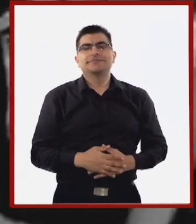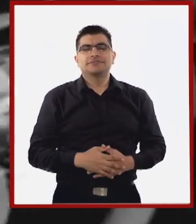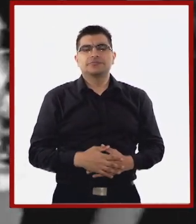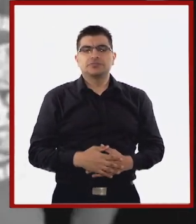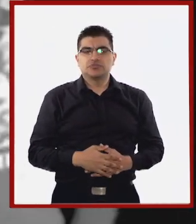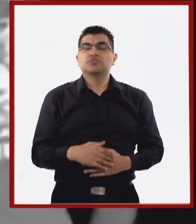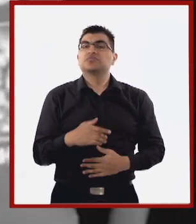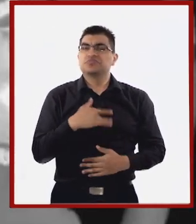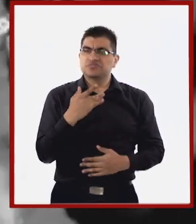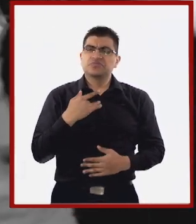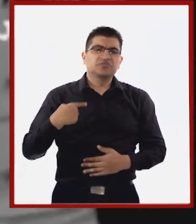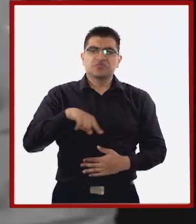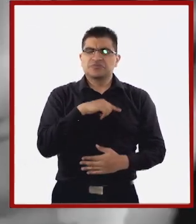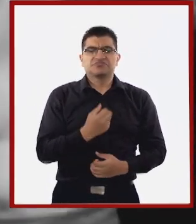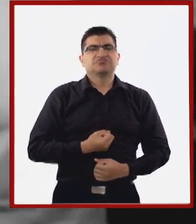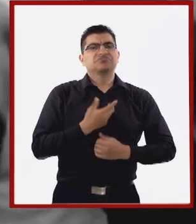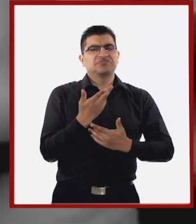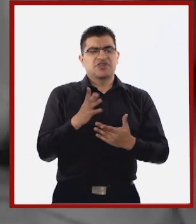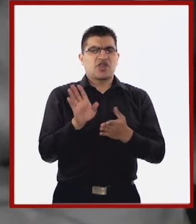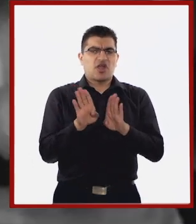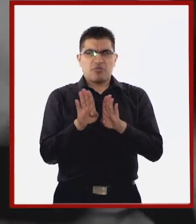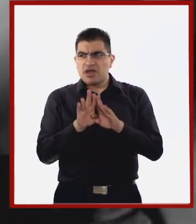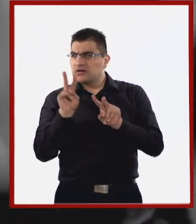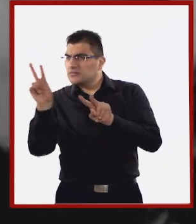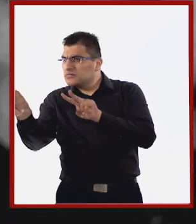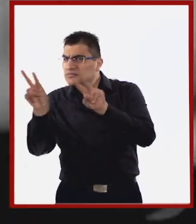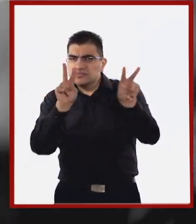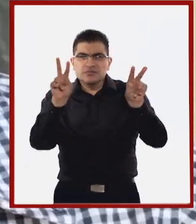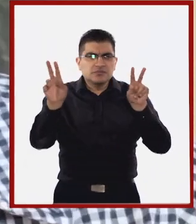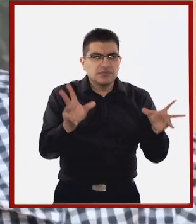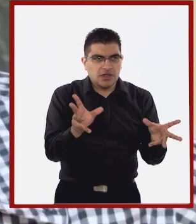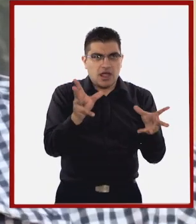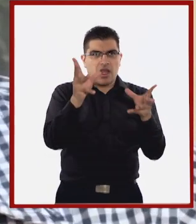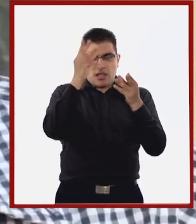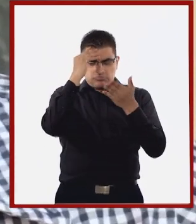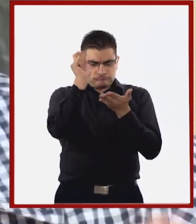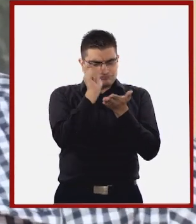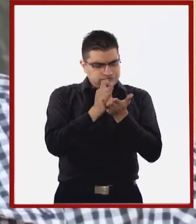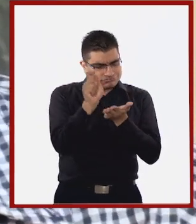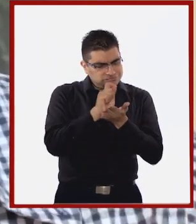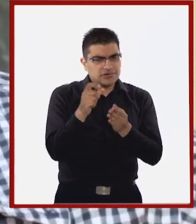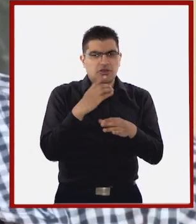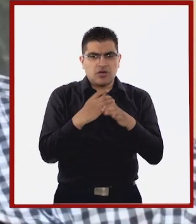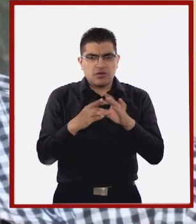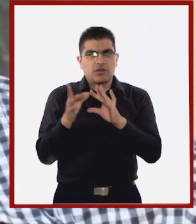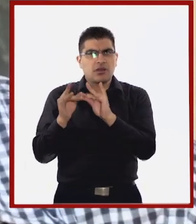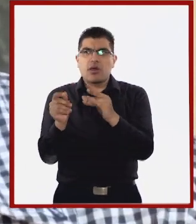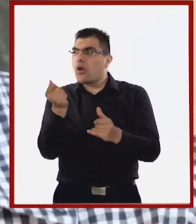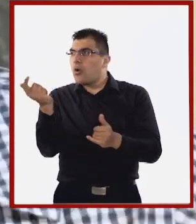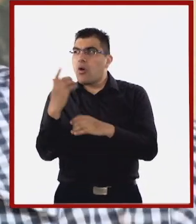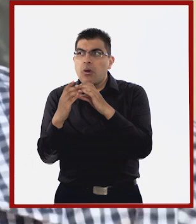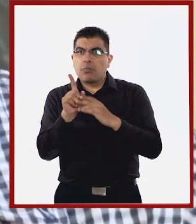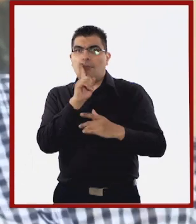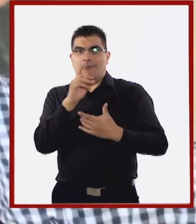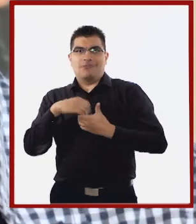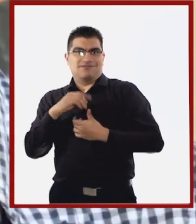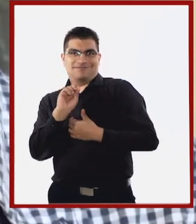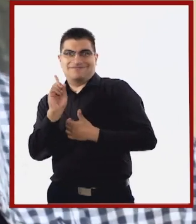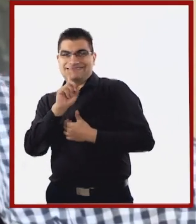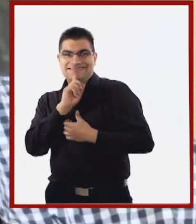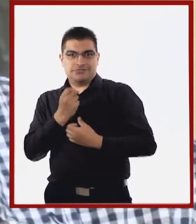Tratamos de escribir lo que algunas cosas no se dicen, ¿no? Algunas tienen miedo